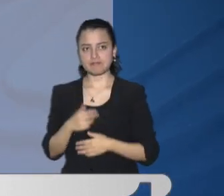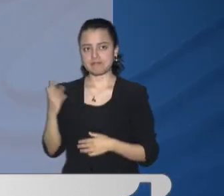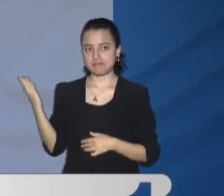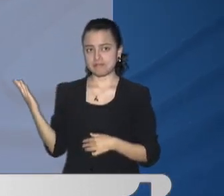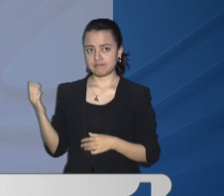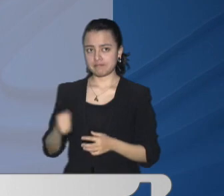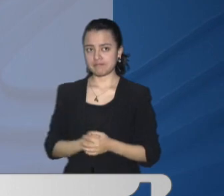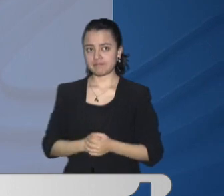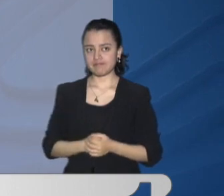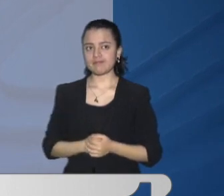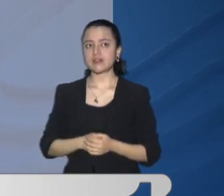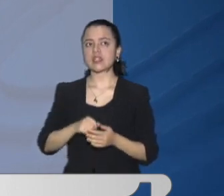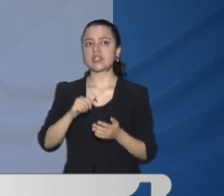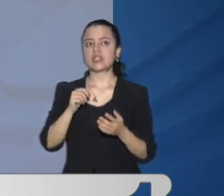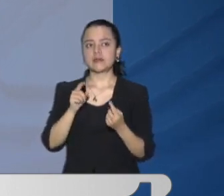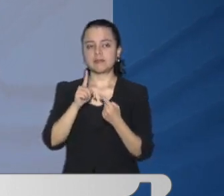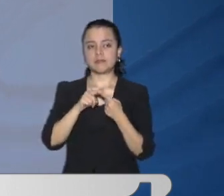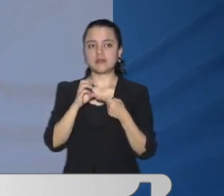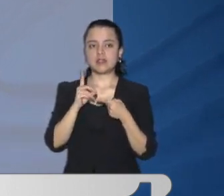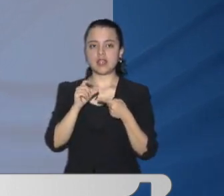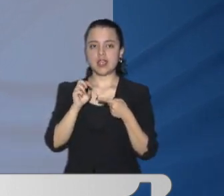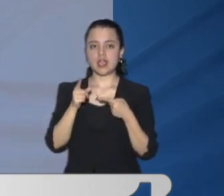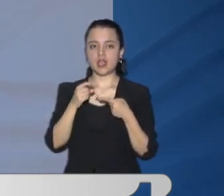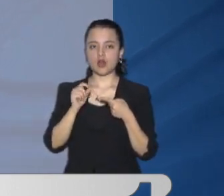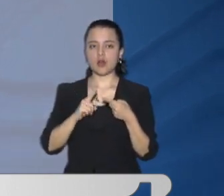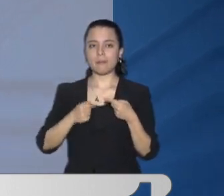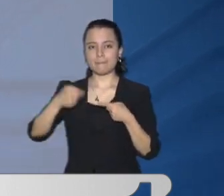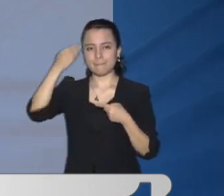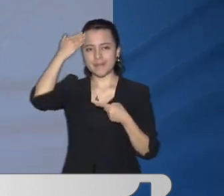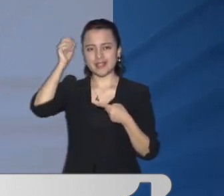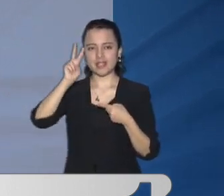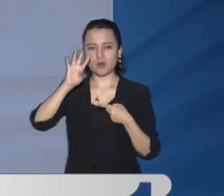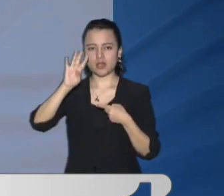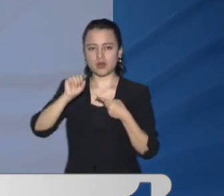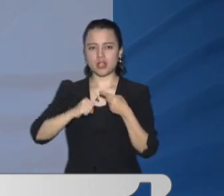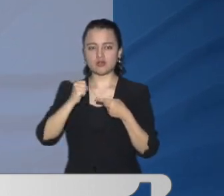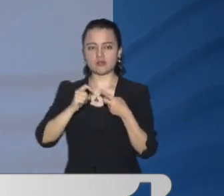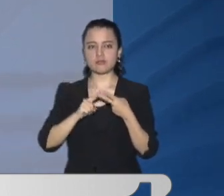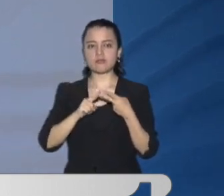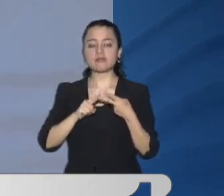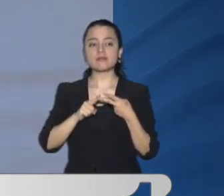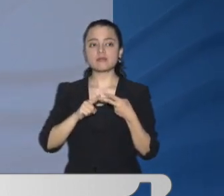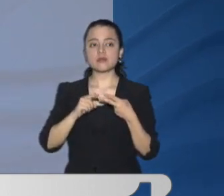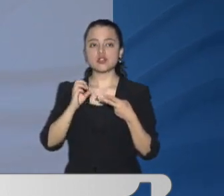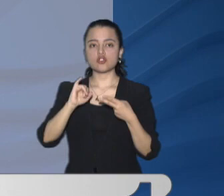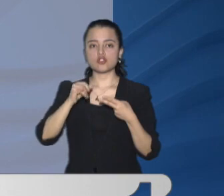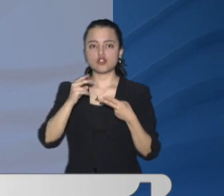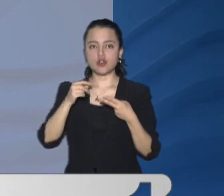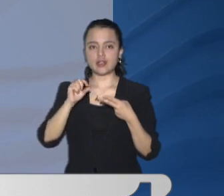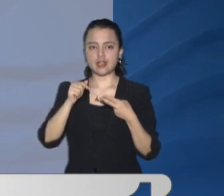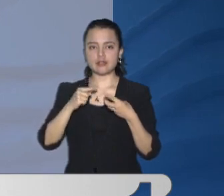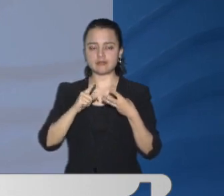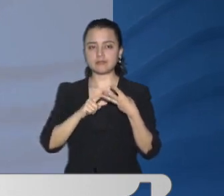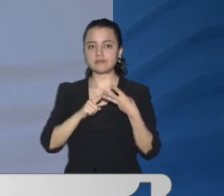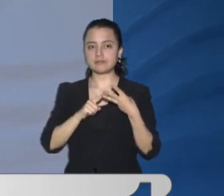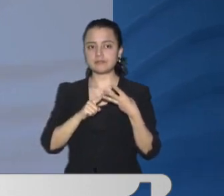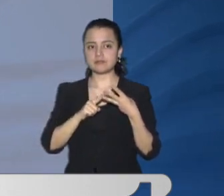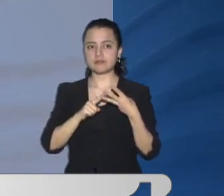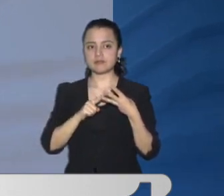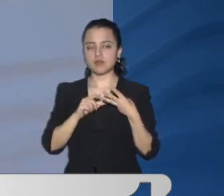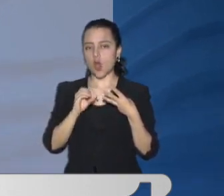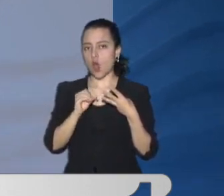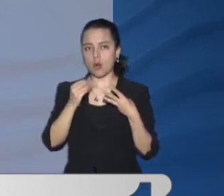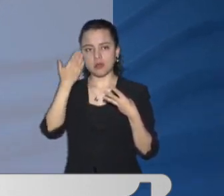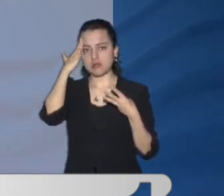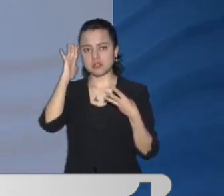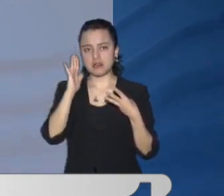aparatoso accidente perdieron la vida Diego Fernando Moreno Pirabán, de 24 años, Jonathan Prieto Sandoval, de 30 años, y otro hombre sin